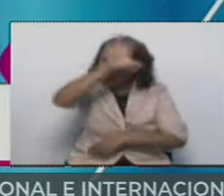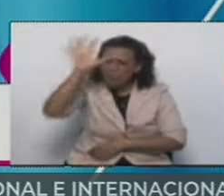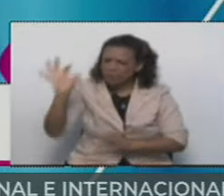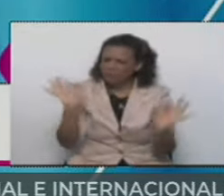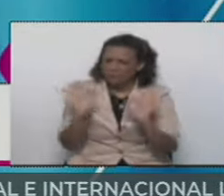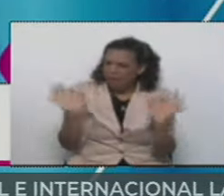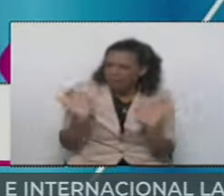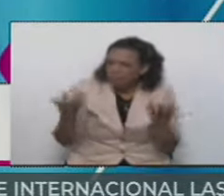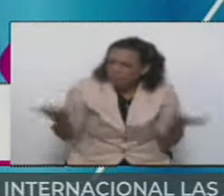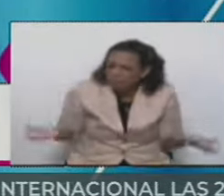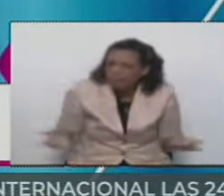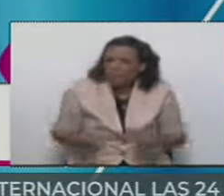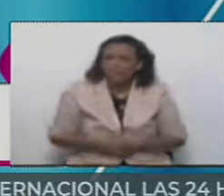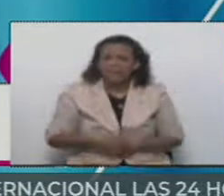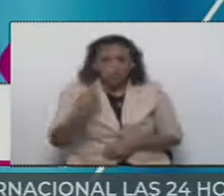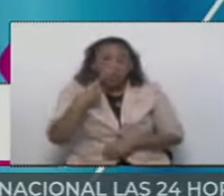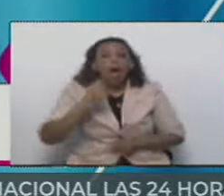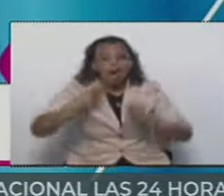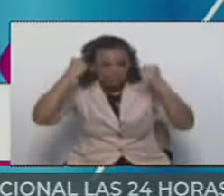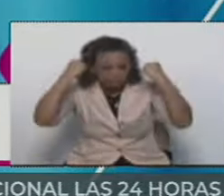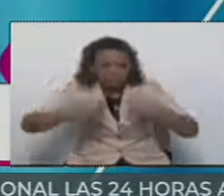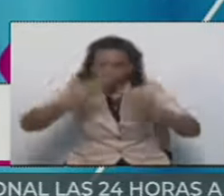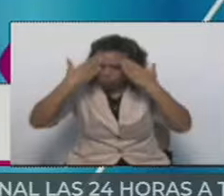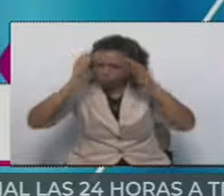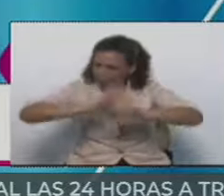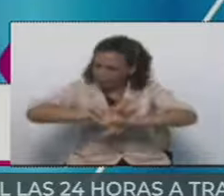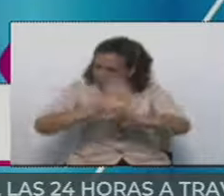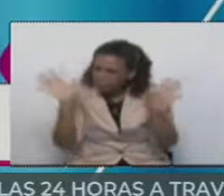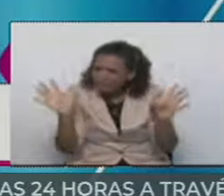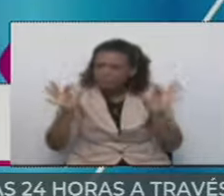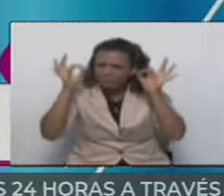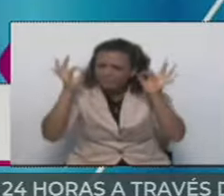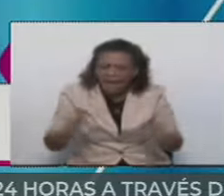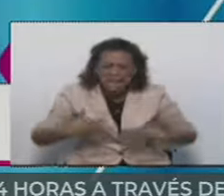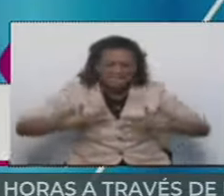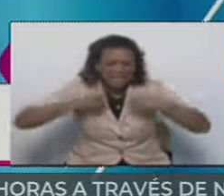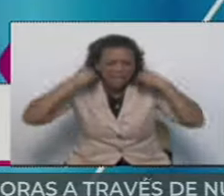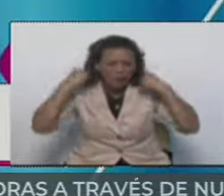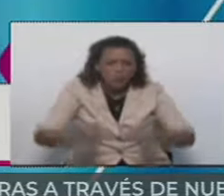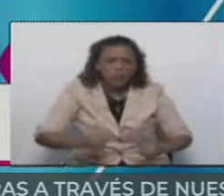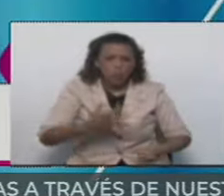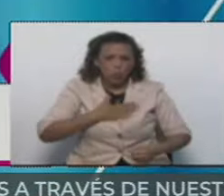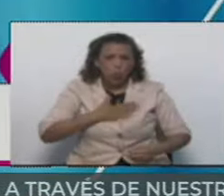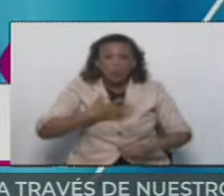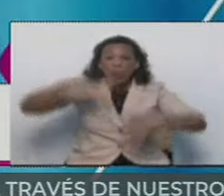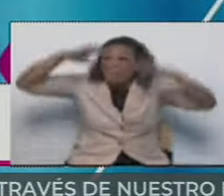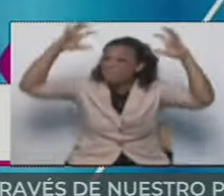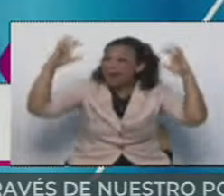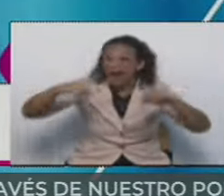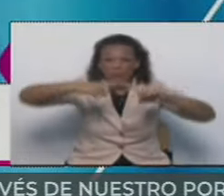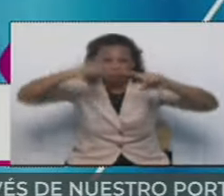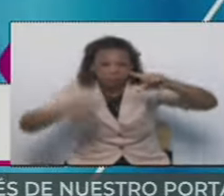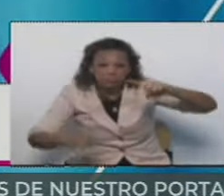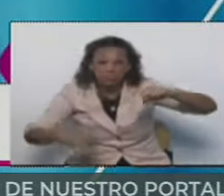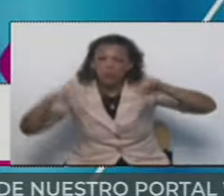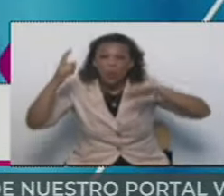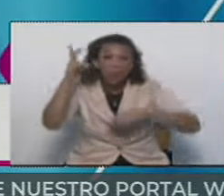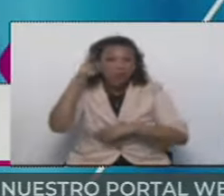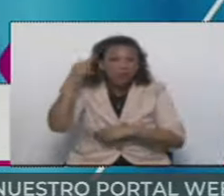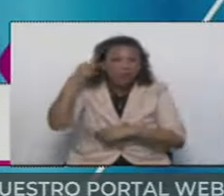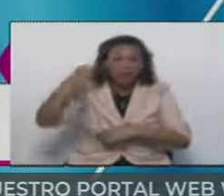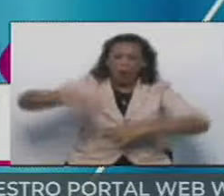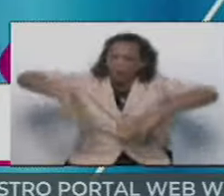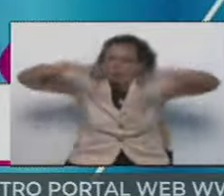que de eso yo estoy tan seguro como que está cayendo un palo de